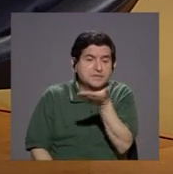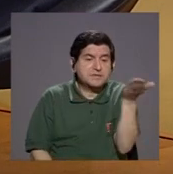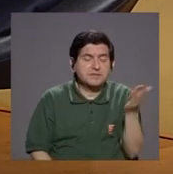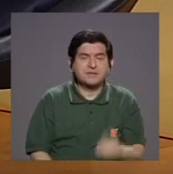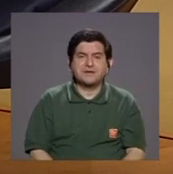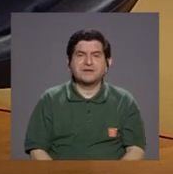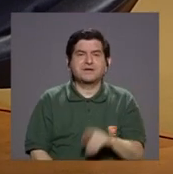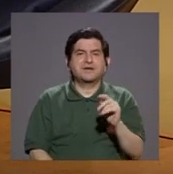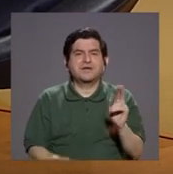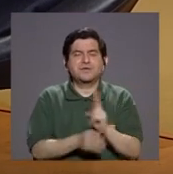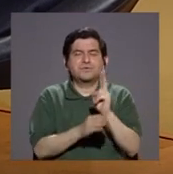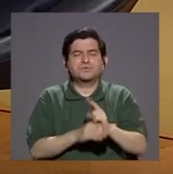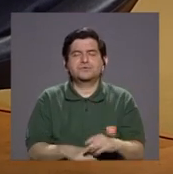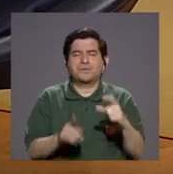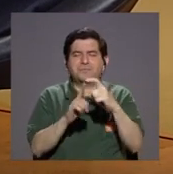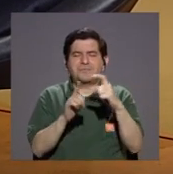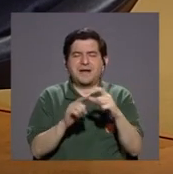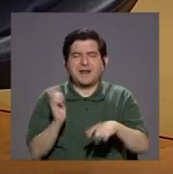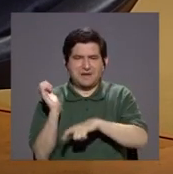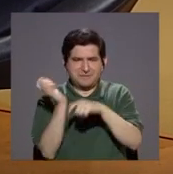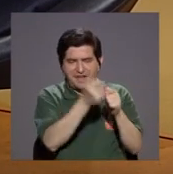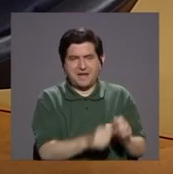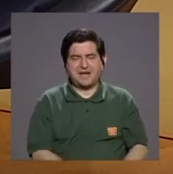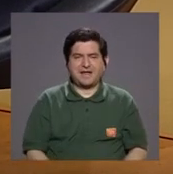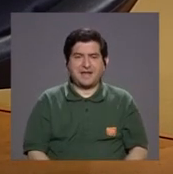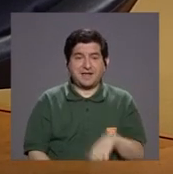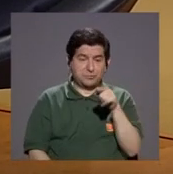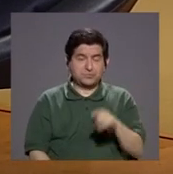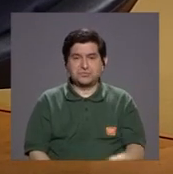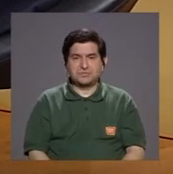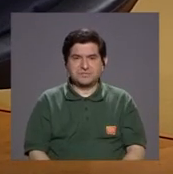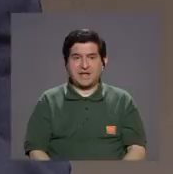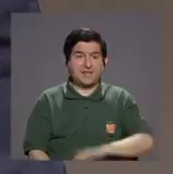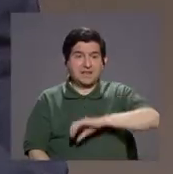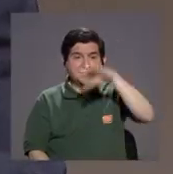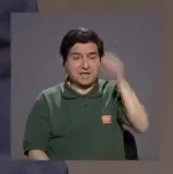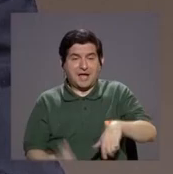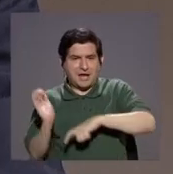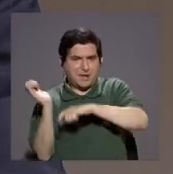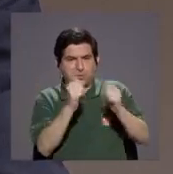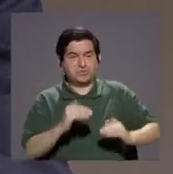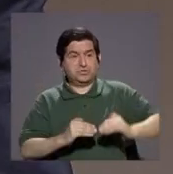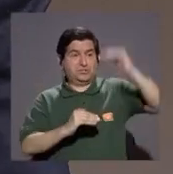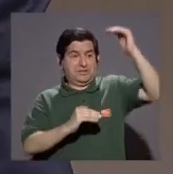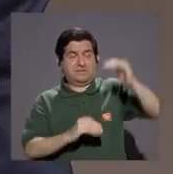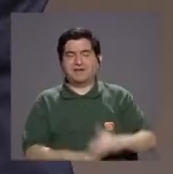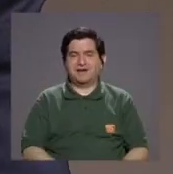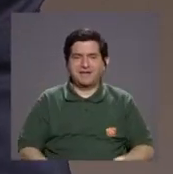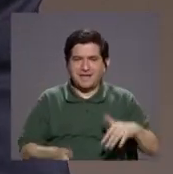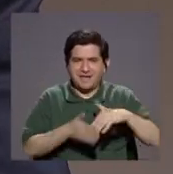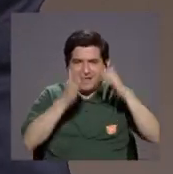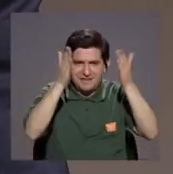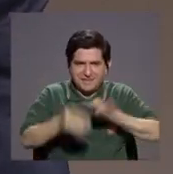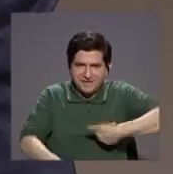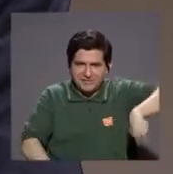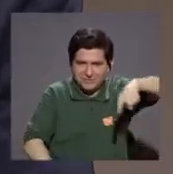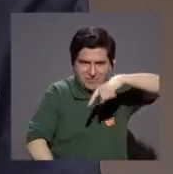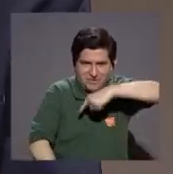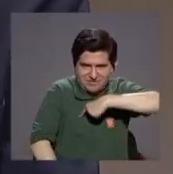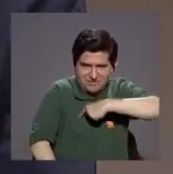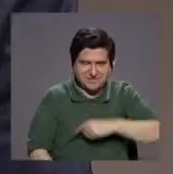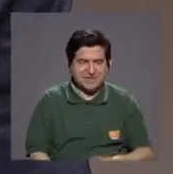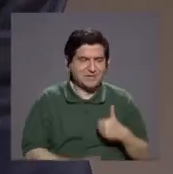un término de béisbol es que el porcentaje de bateo de ustedes es más alto es decir de los estudiantes que nosotros